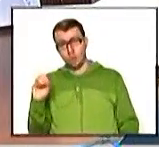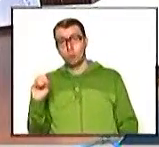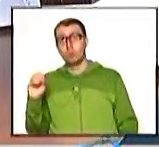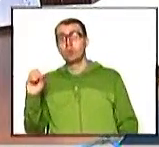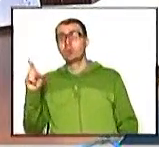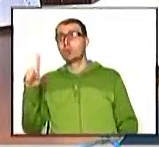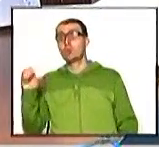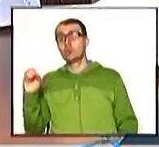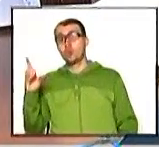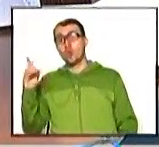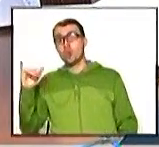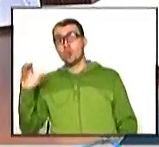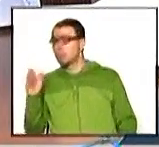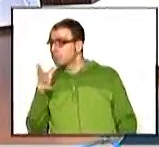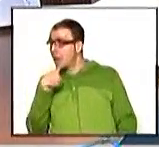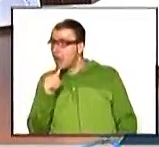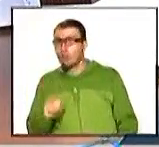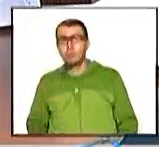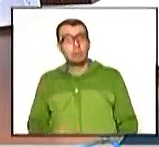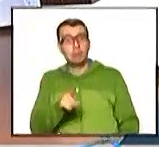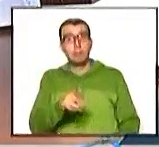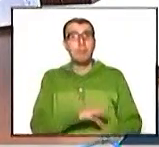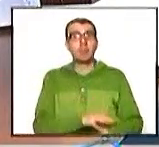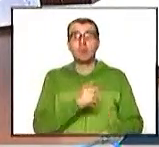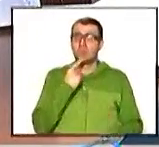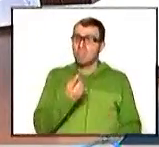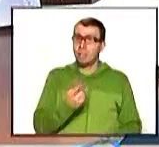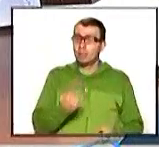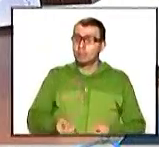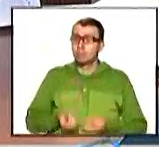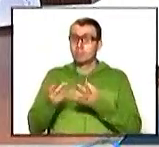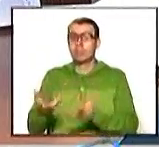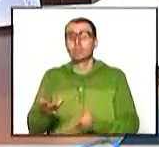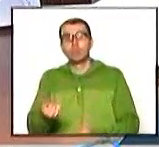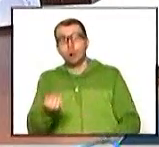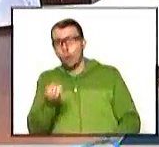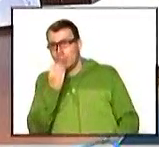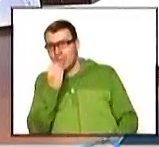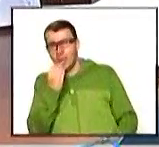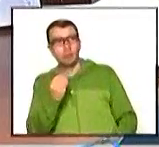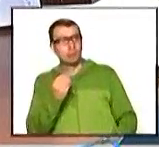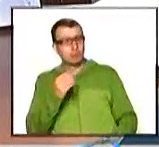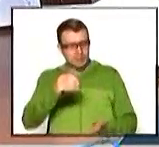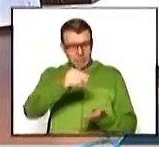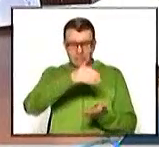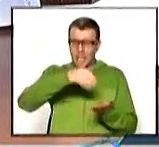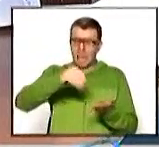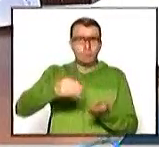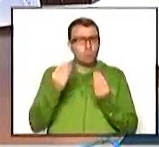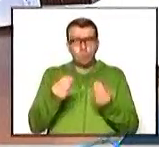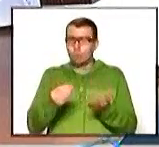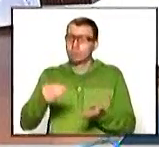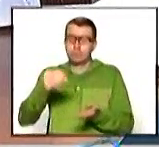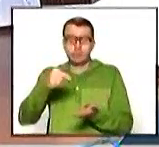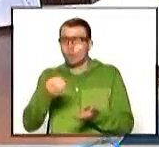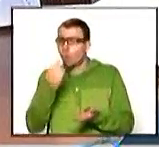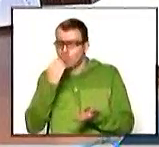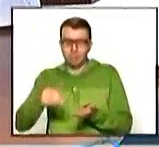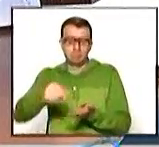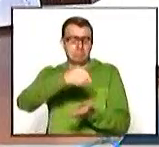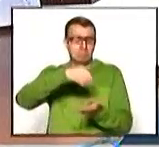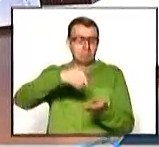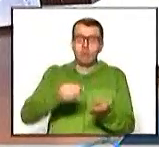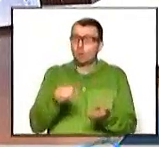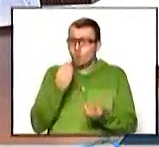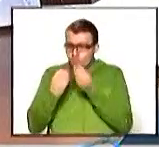el médico dice que para recuperarse lo que dice que hay que darle sal, que las comidas saladitas, que no sé qué. Quería que usted me dijera qué es bueno para que ella recupere